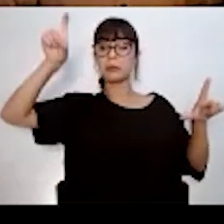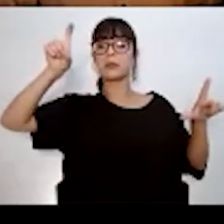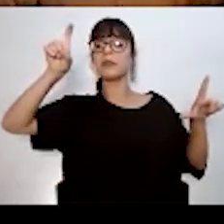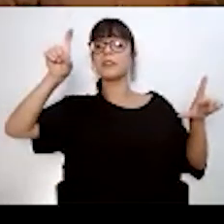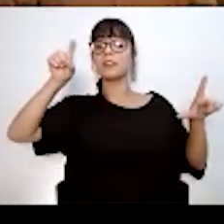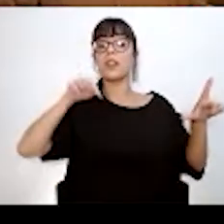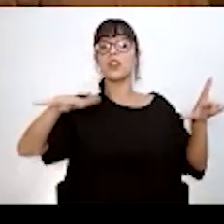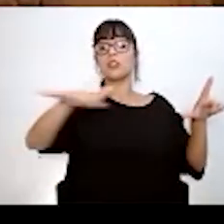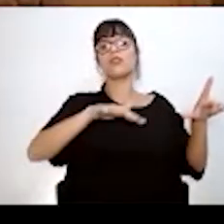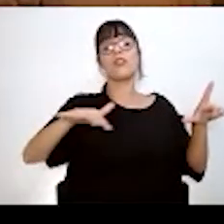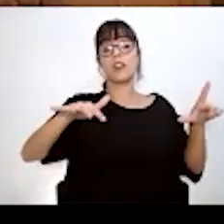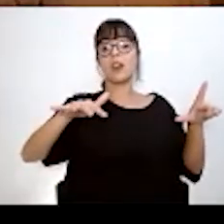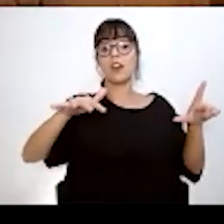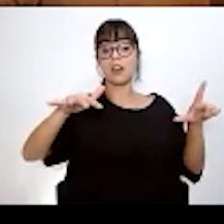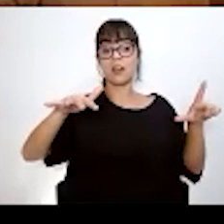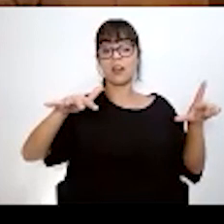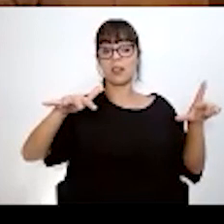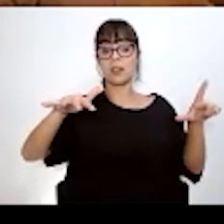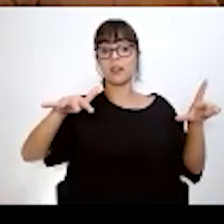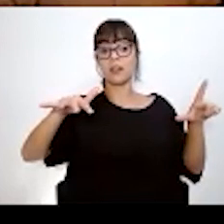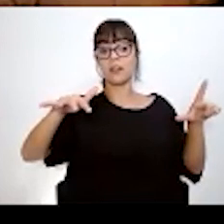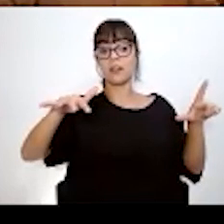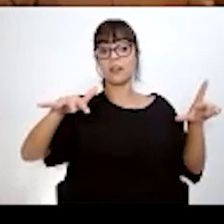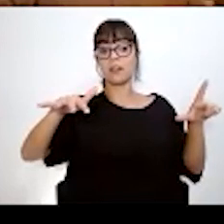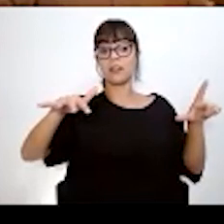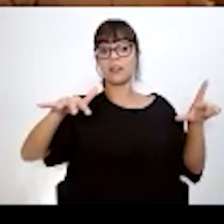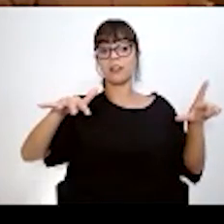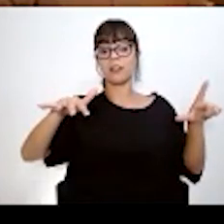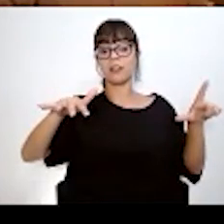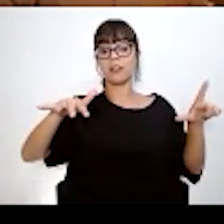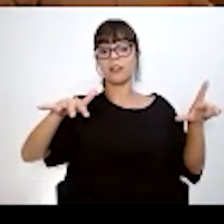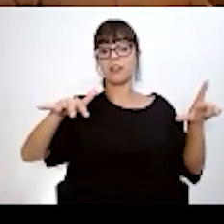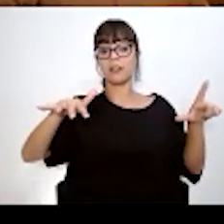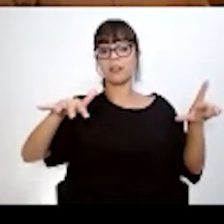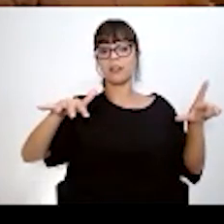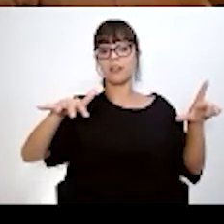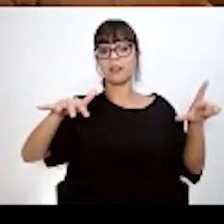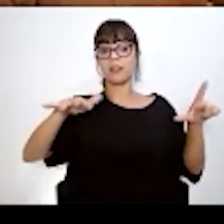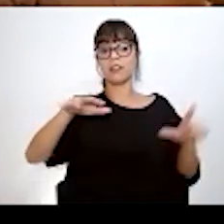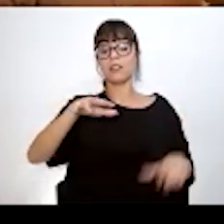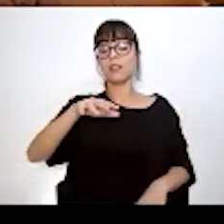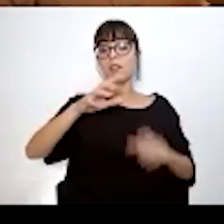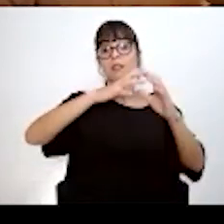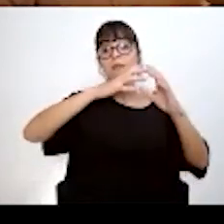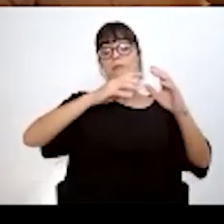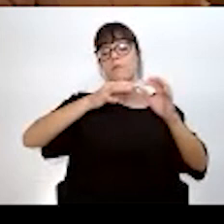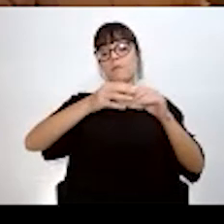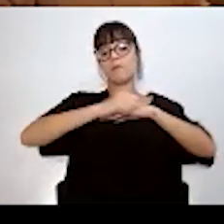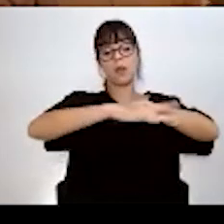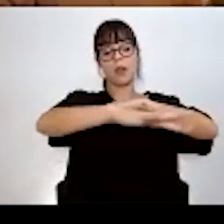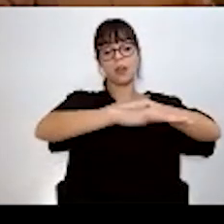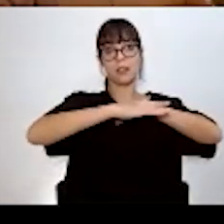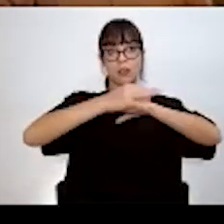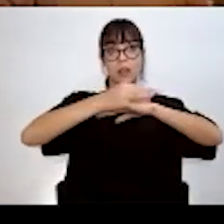localizados en las principales vegas agrícolas de Gran Canaria, que están localizadas por debajo de los 250 metros sobre el nivel del mar